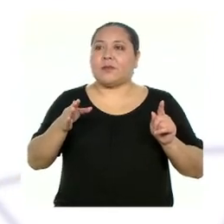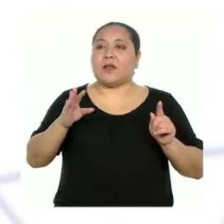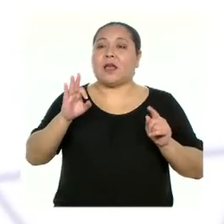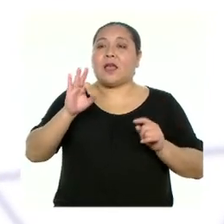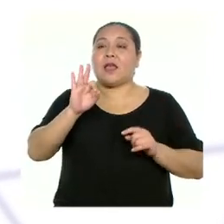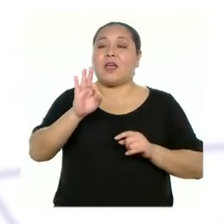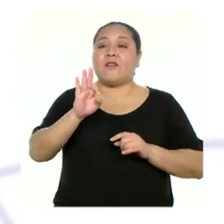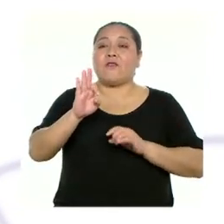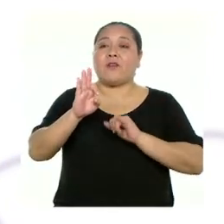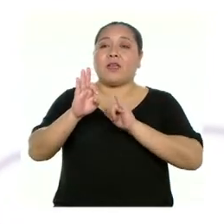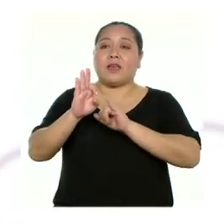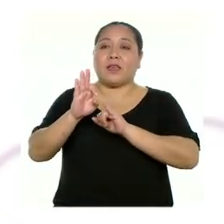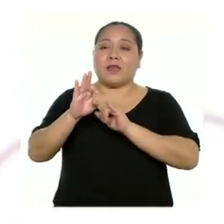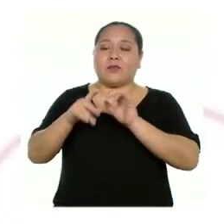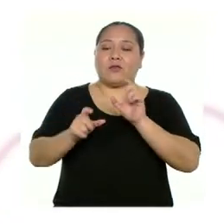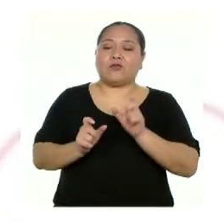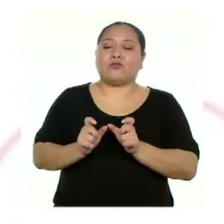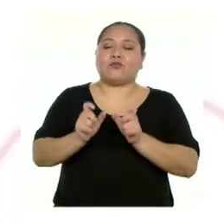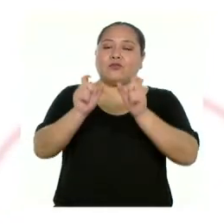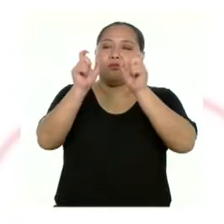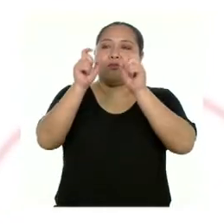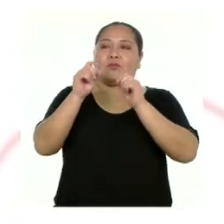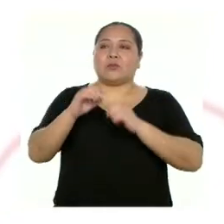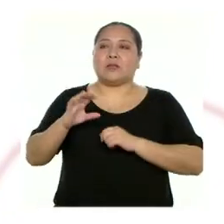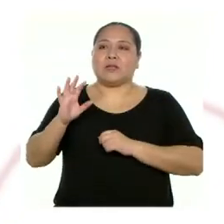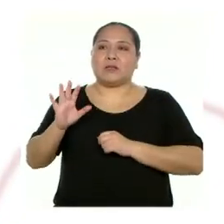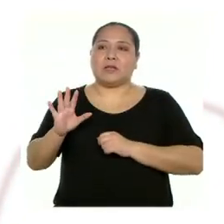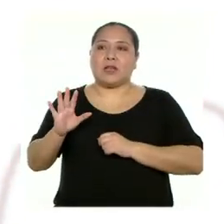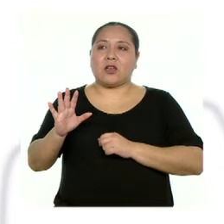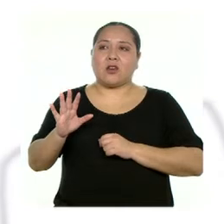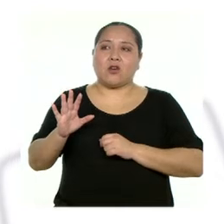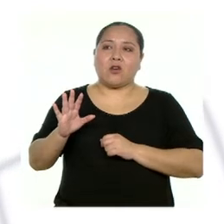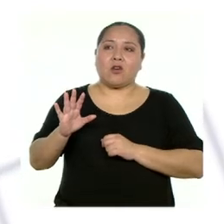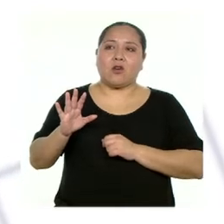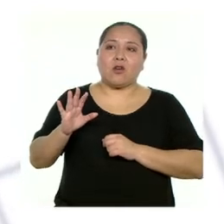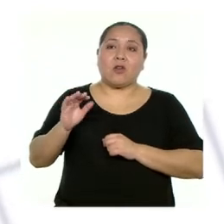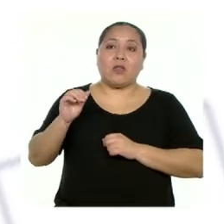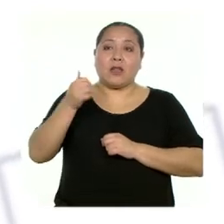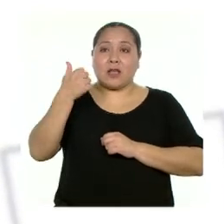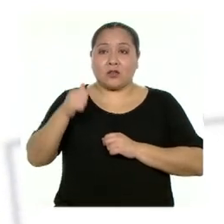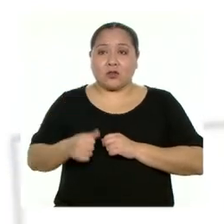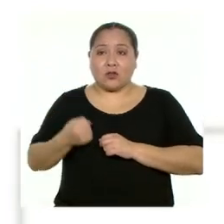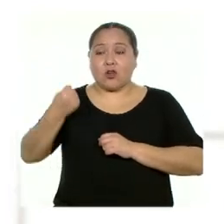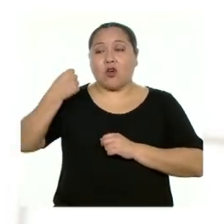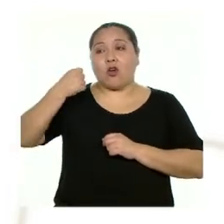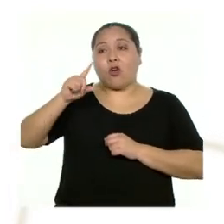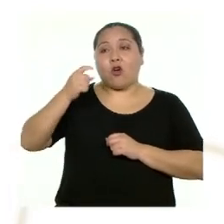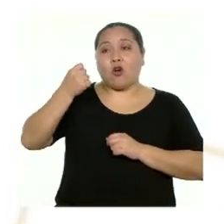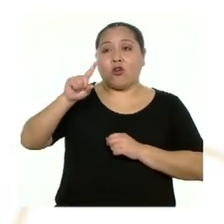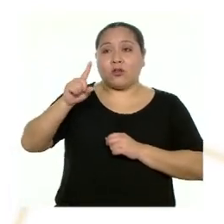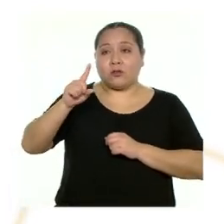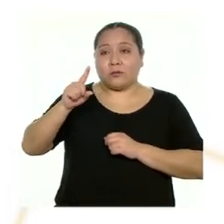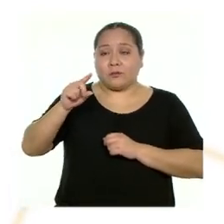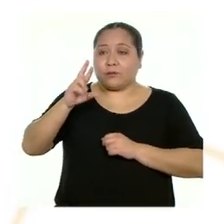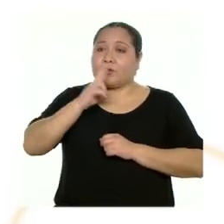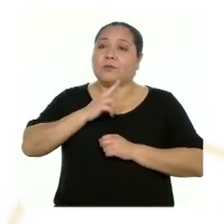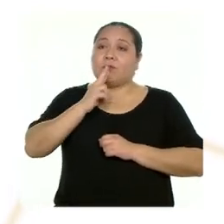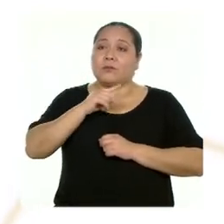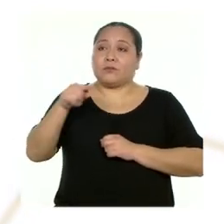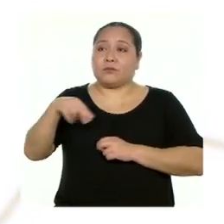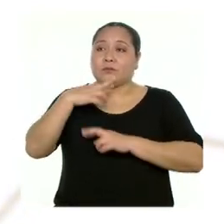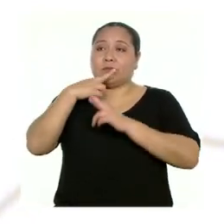es la suma de las alturas de las barras, que sería 5 del azul más 11 de la roja, dando como resultado